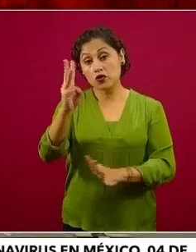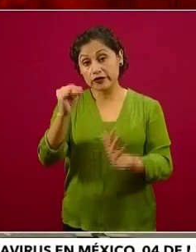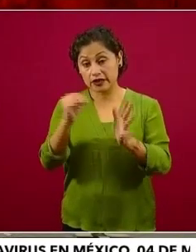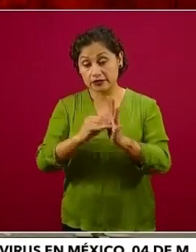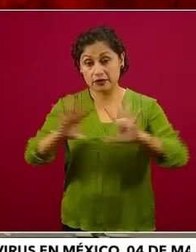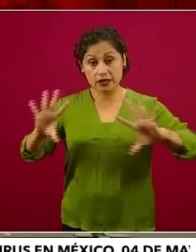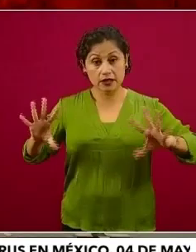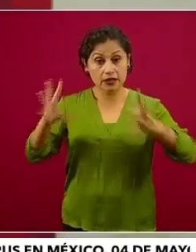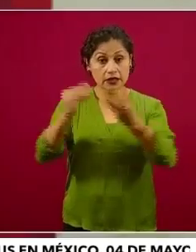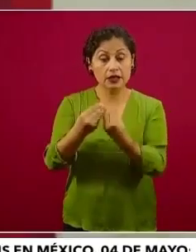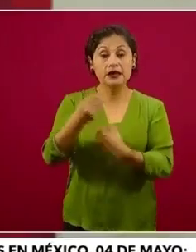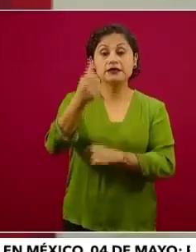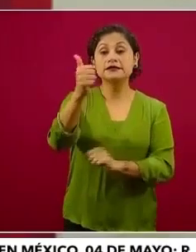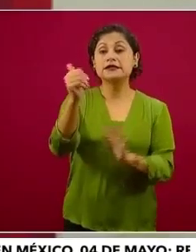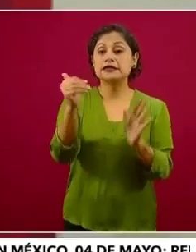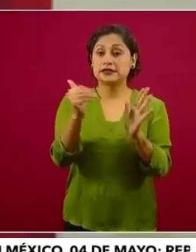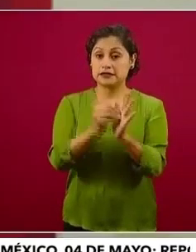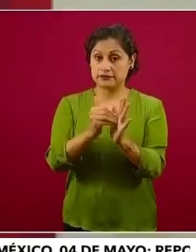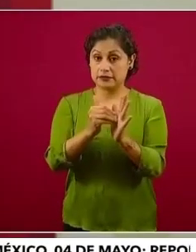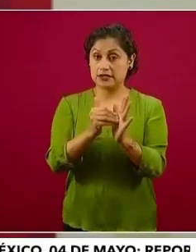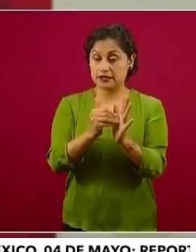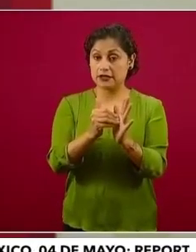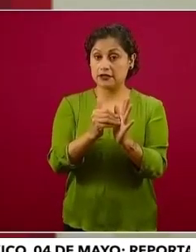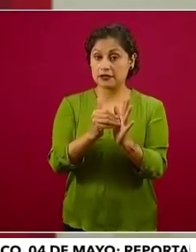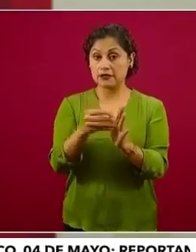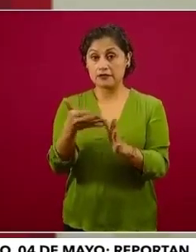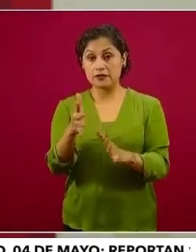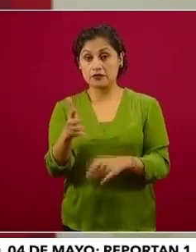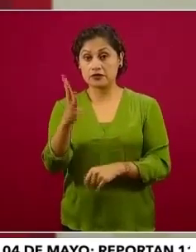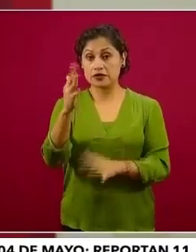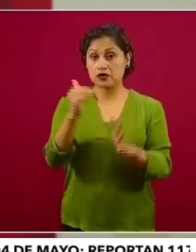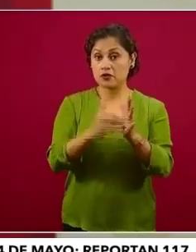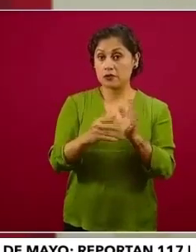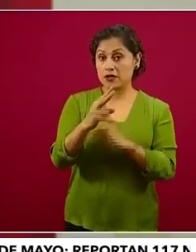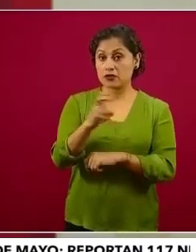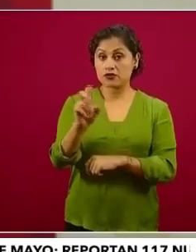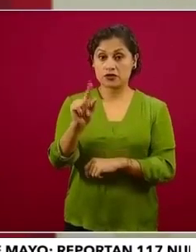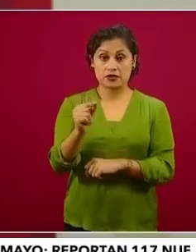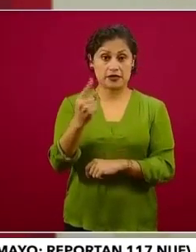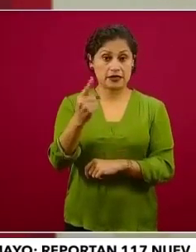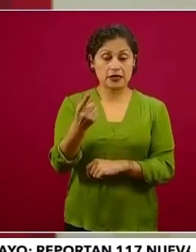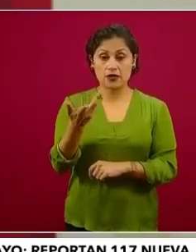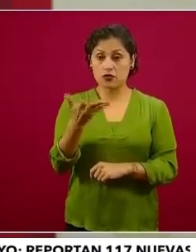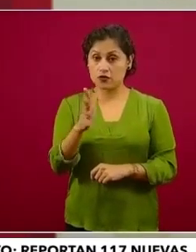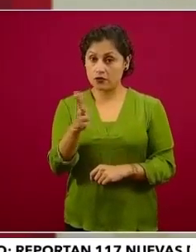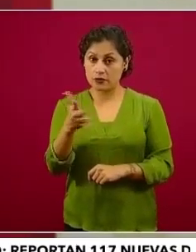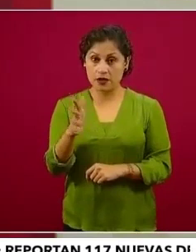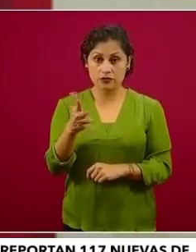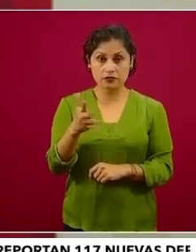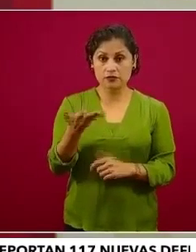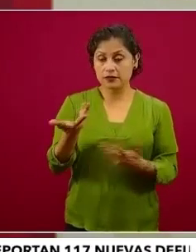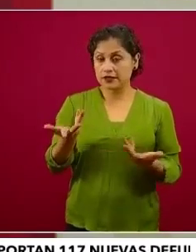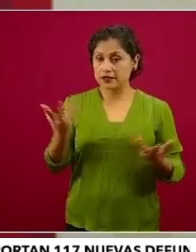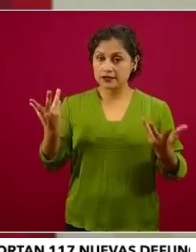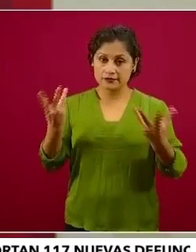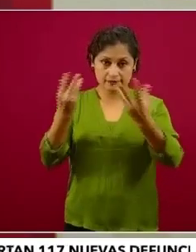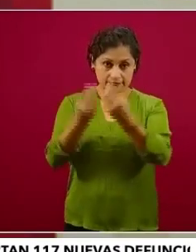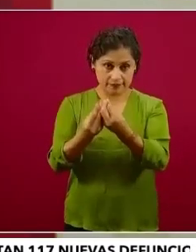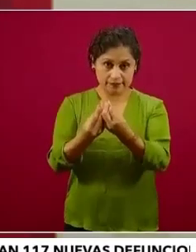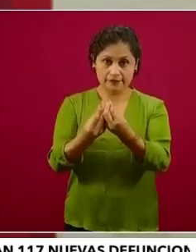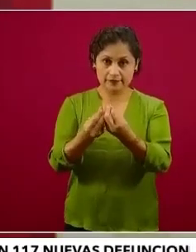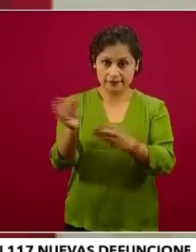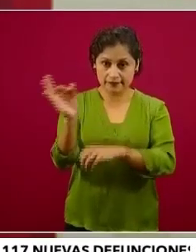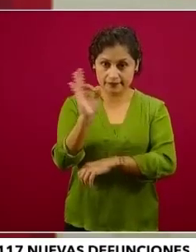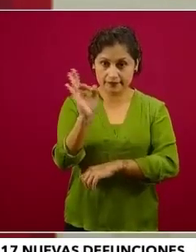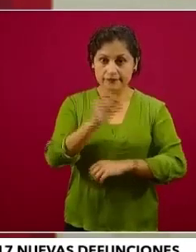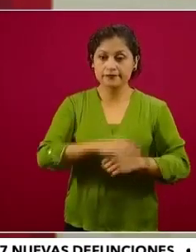casi 6,000 o un poquito 5,271, si lo ponemos nada más así, simplemente agregar 3,000 más.